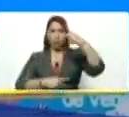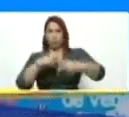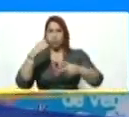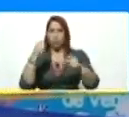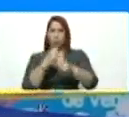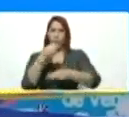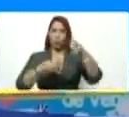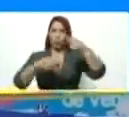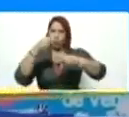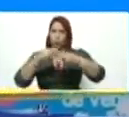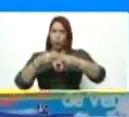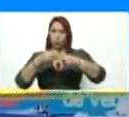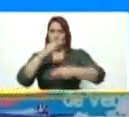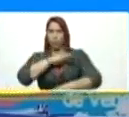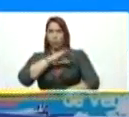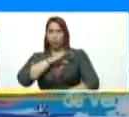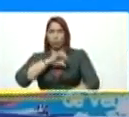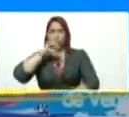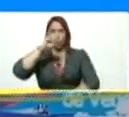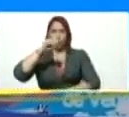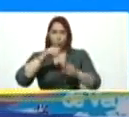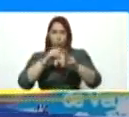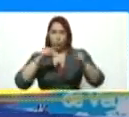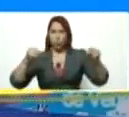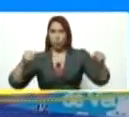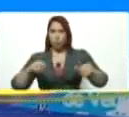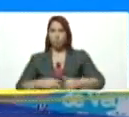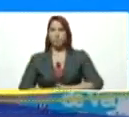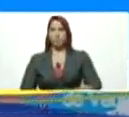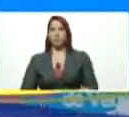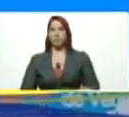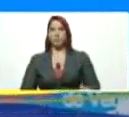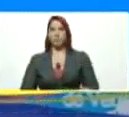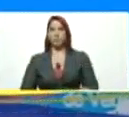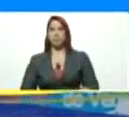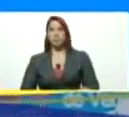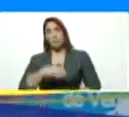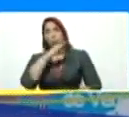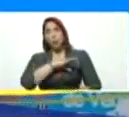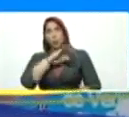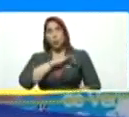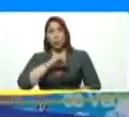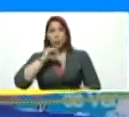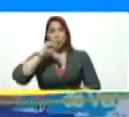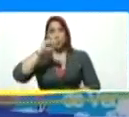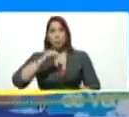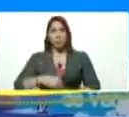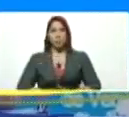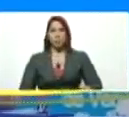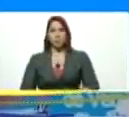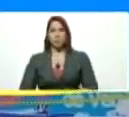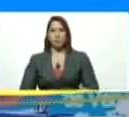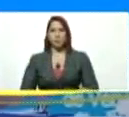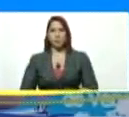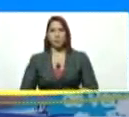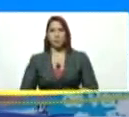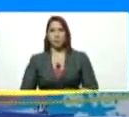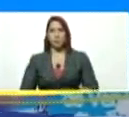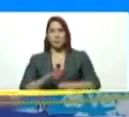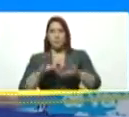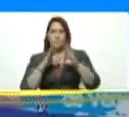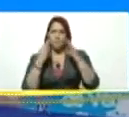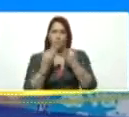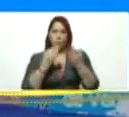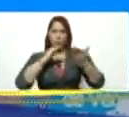construcción del socialismo territorial, del socialismo en la familia,